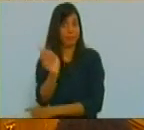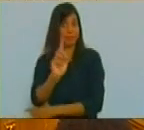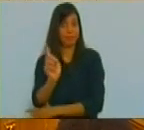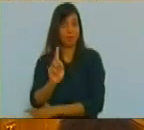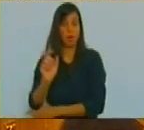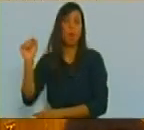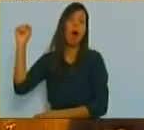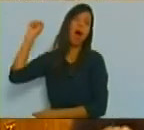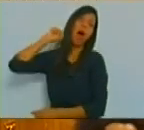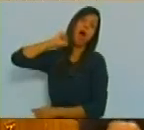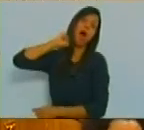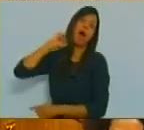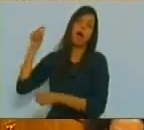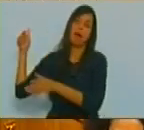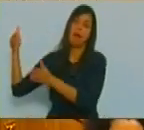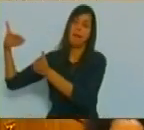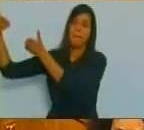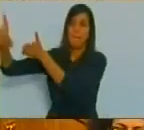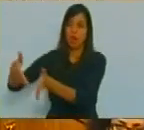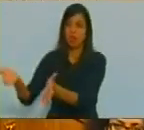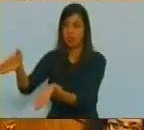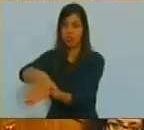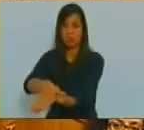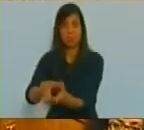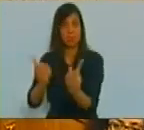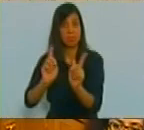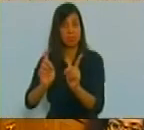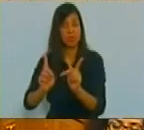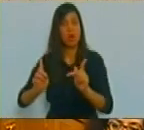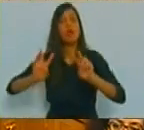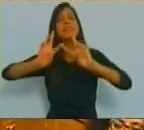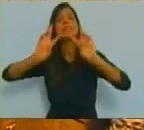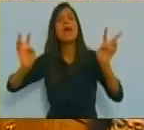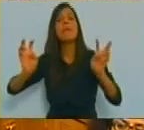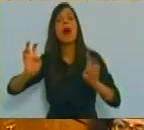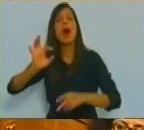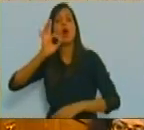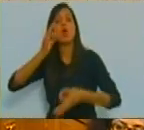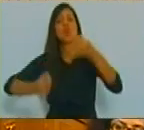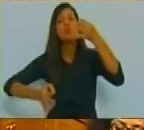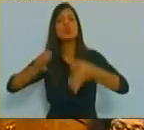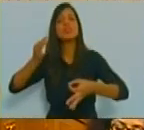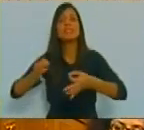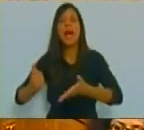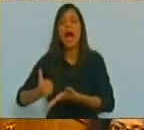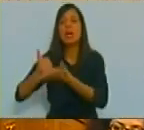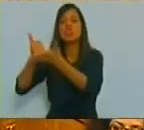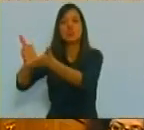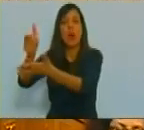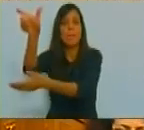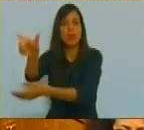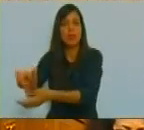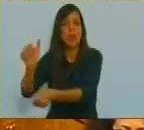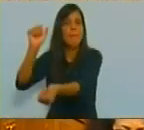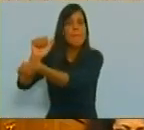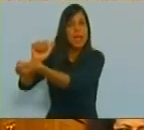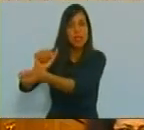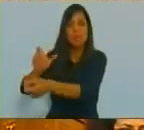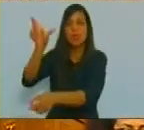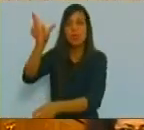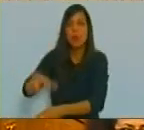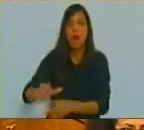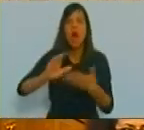damocles sobre el cuello donde está el tema de la justicia alternativa desde la comunidad